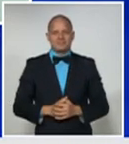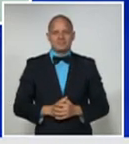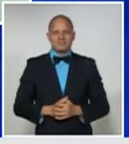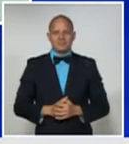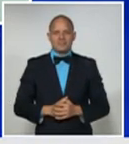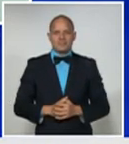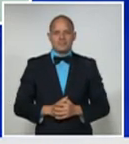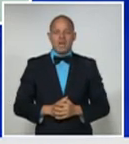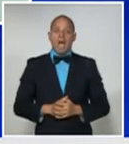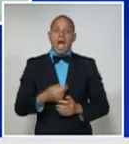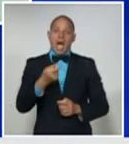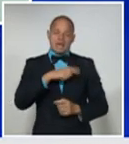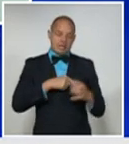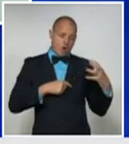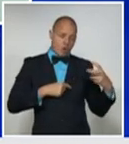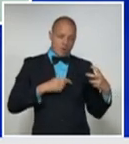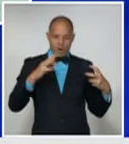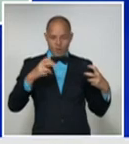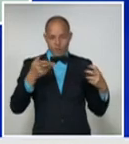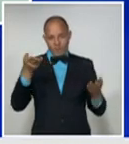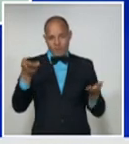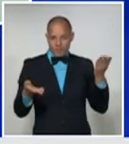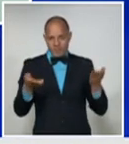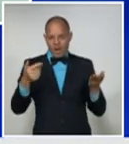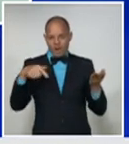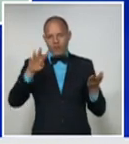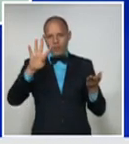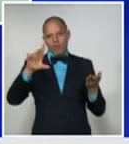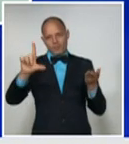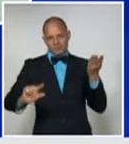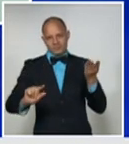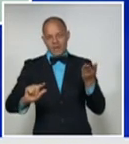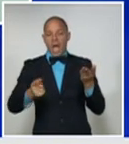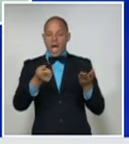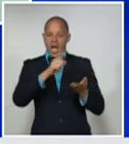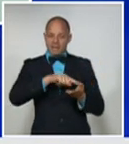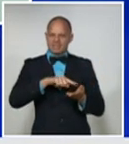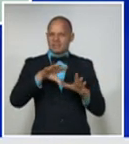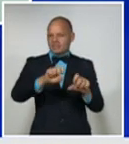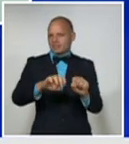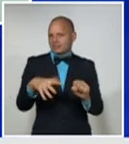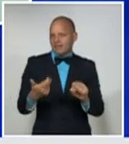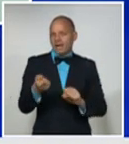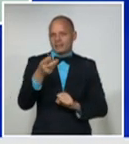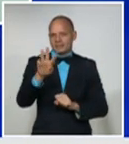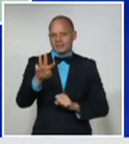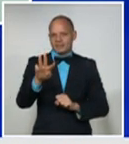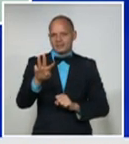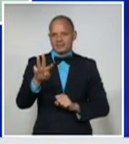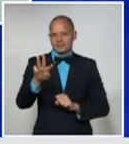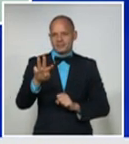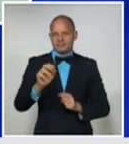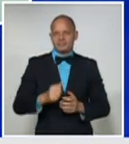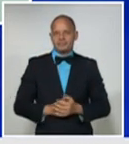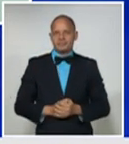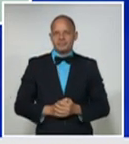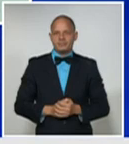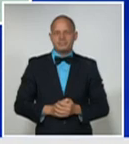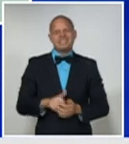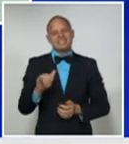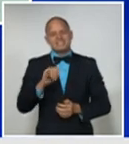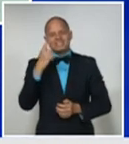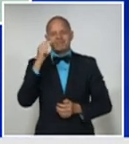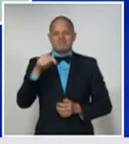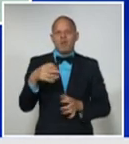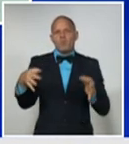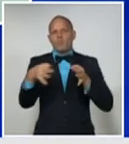menos. Diagnosticaron 13 casos ayer, lo que aún un tanto disperso